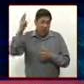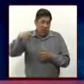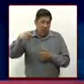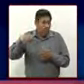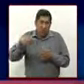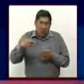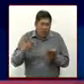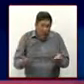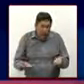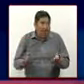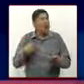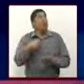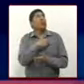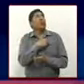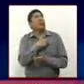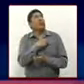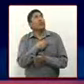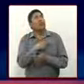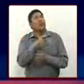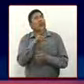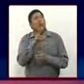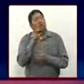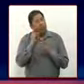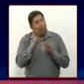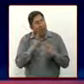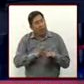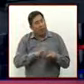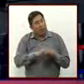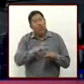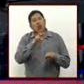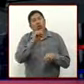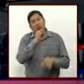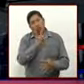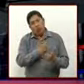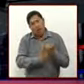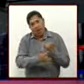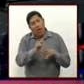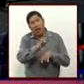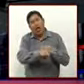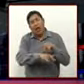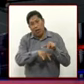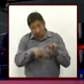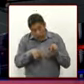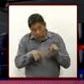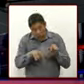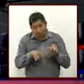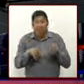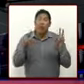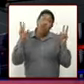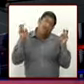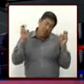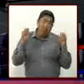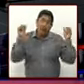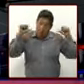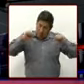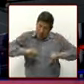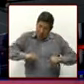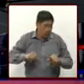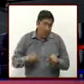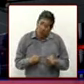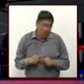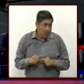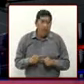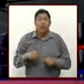mostrando indicadores que no se dejen engañar por discursos políticos que tratan de instalar ese tema de crisis. Y estamos